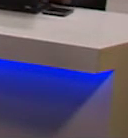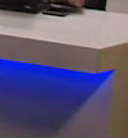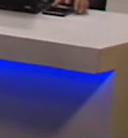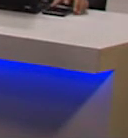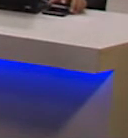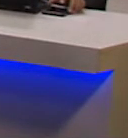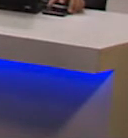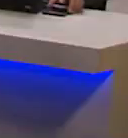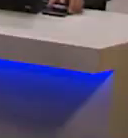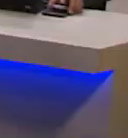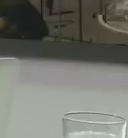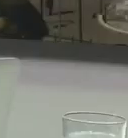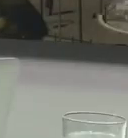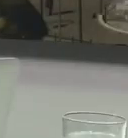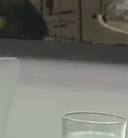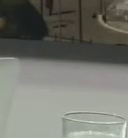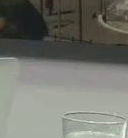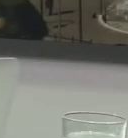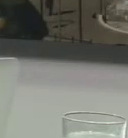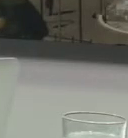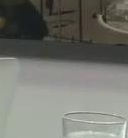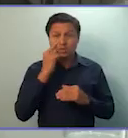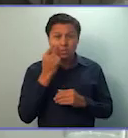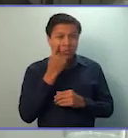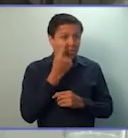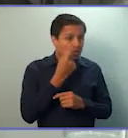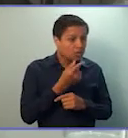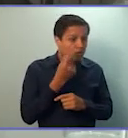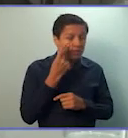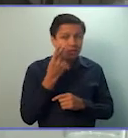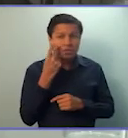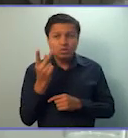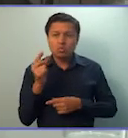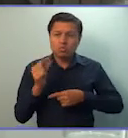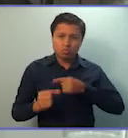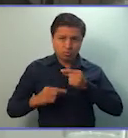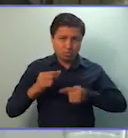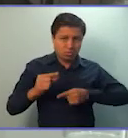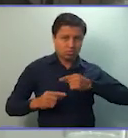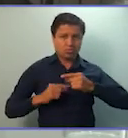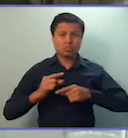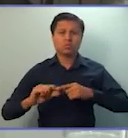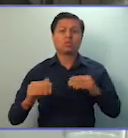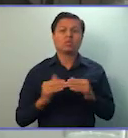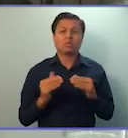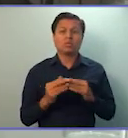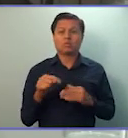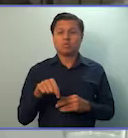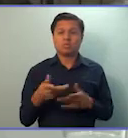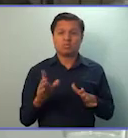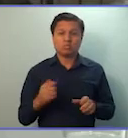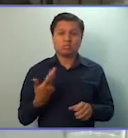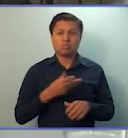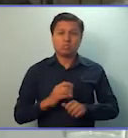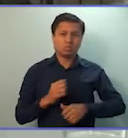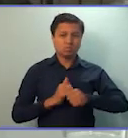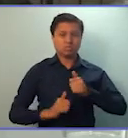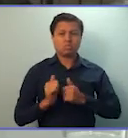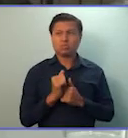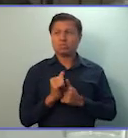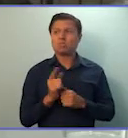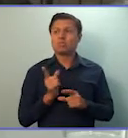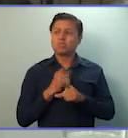nos hemos podido también ir despejando poco a poco y hoy vamos a seguir un poco